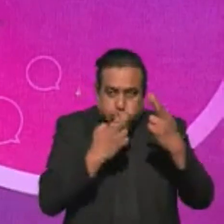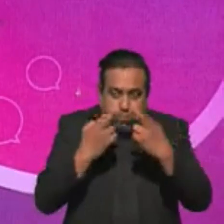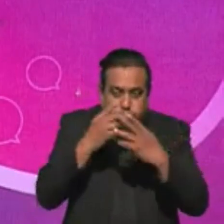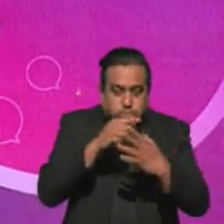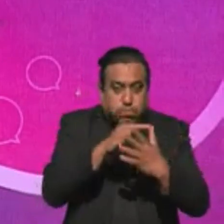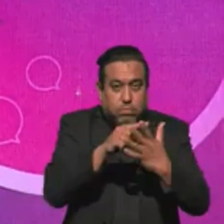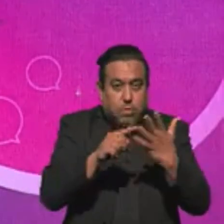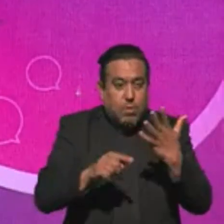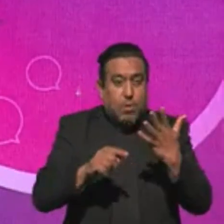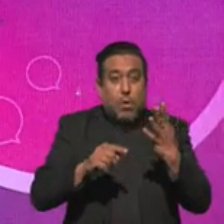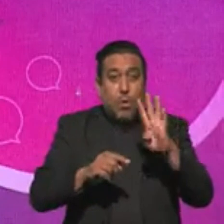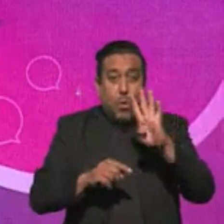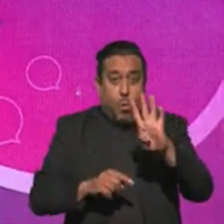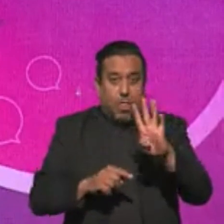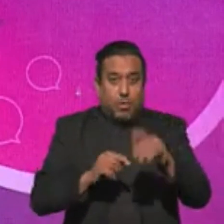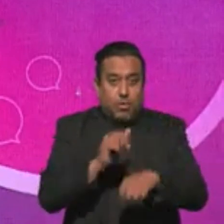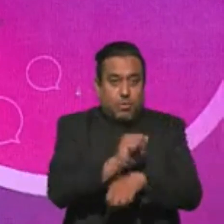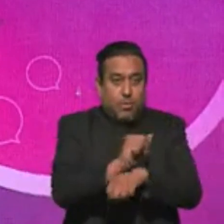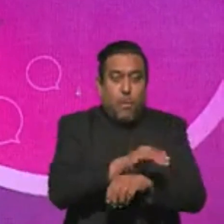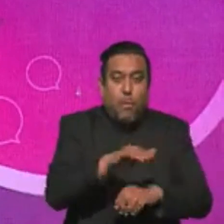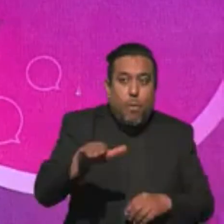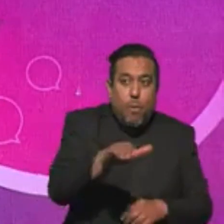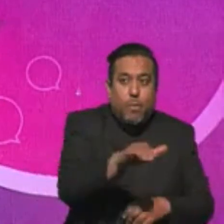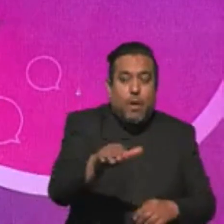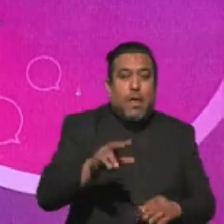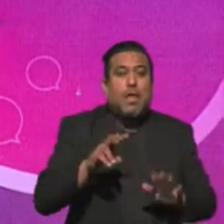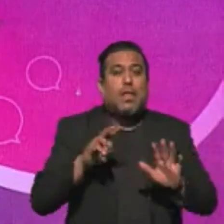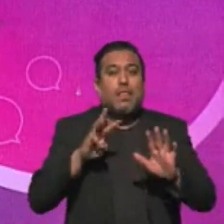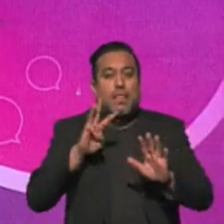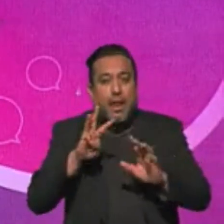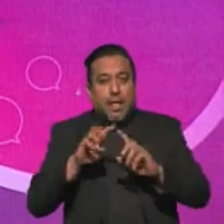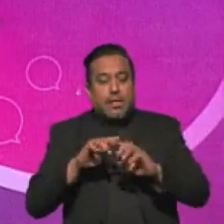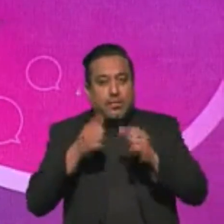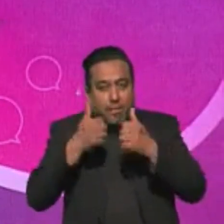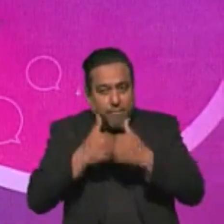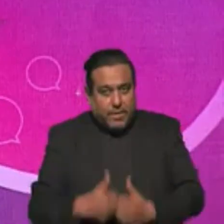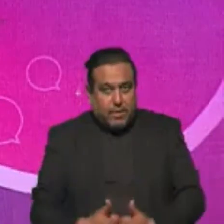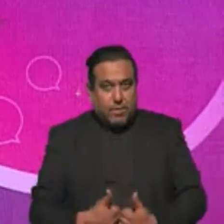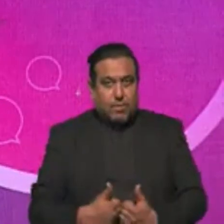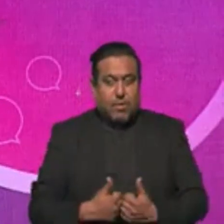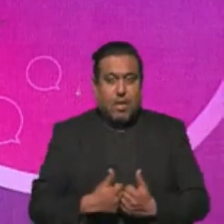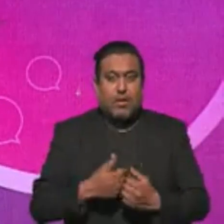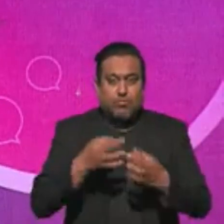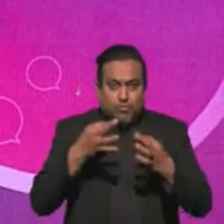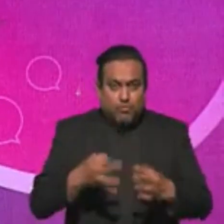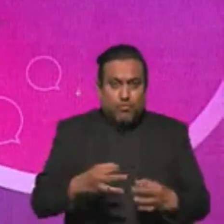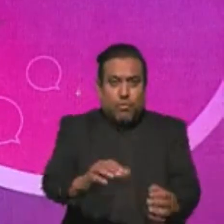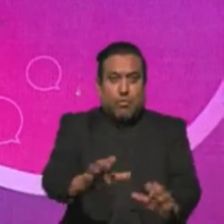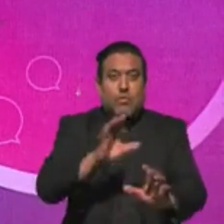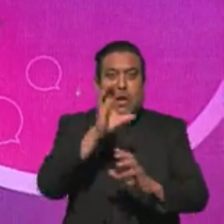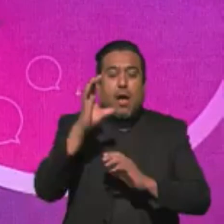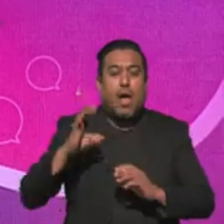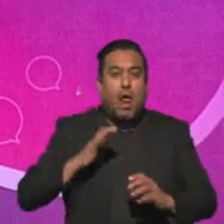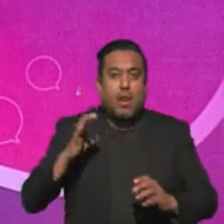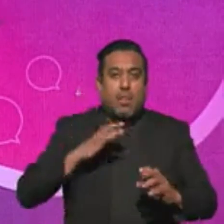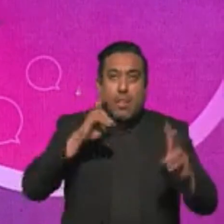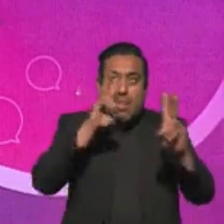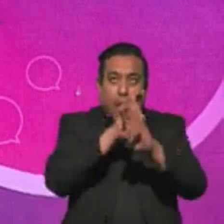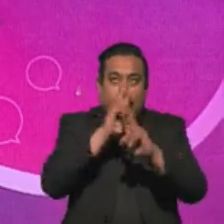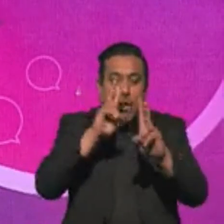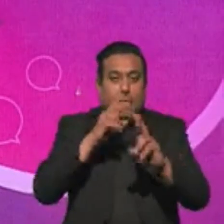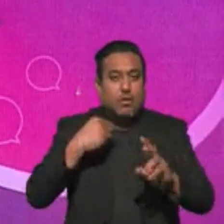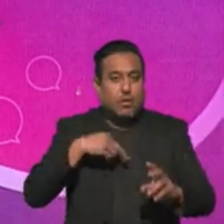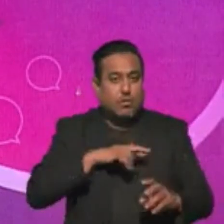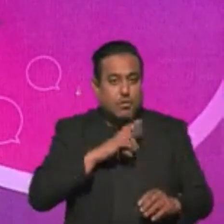cuatro son fijos y tres móviles que nos permiten en tiempo real el diagnóstico de la calidad del aire hemos sido